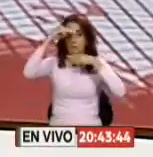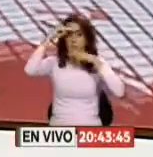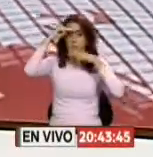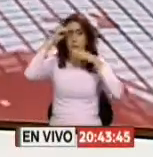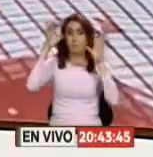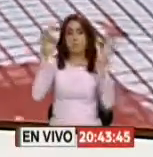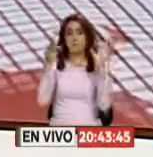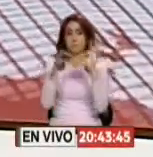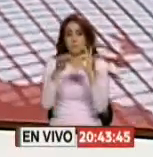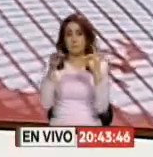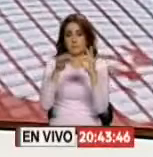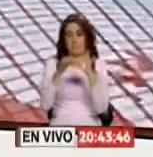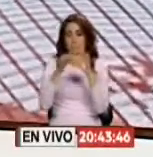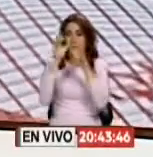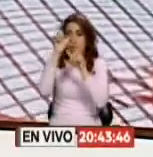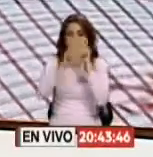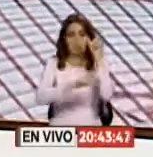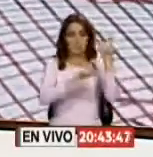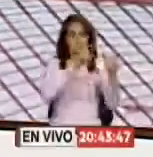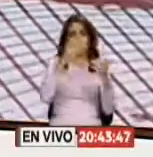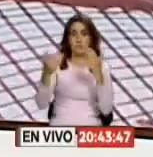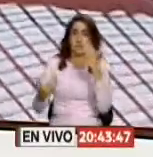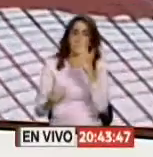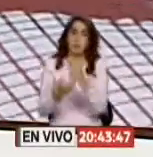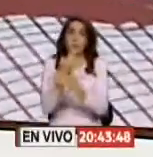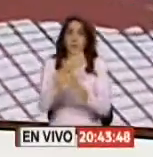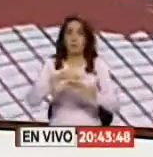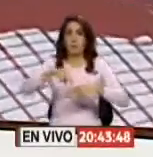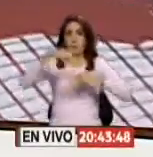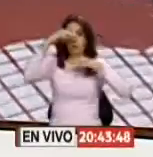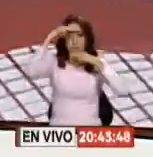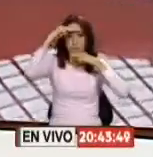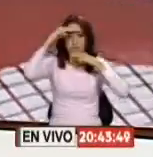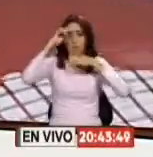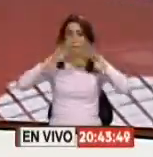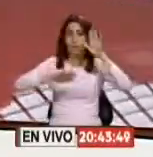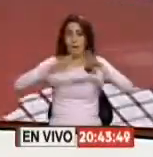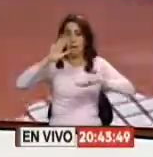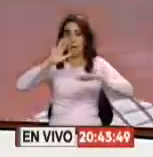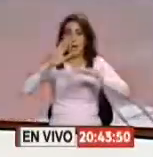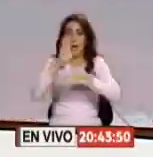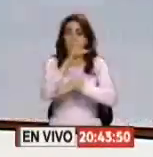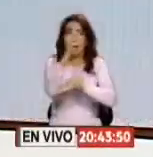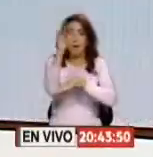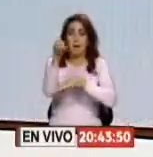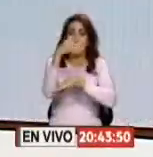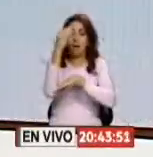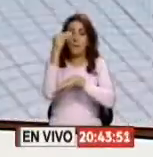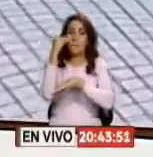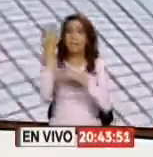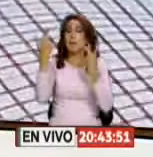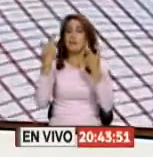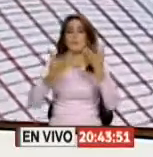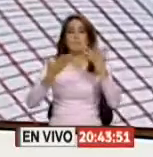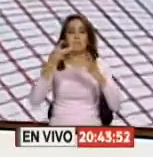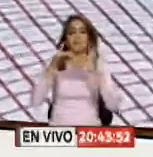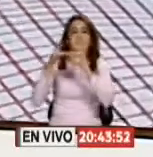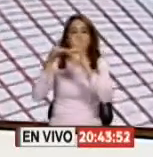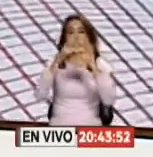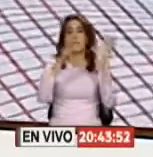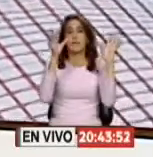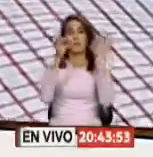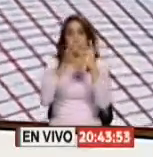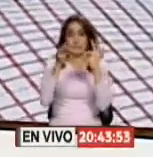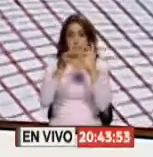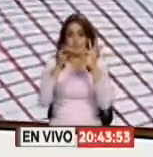sociales son los protagonistas en nuestro nuevo espacio Noticias a Medias, una iniciativa que busca interactuar con los seguidores de las redes